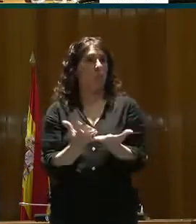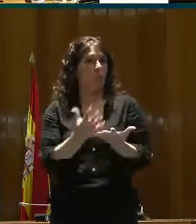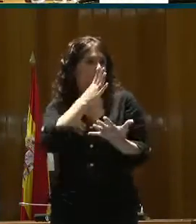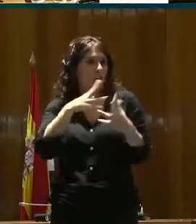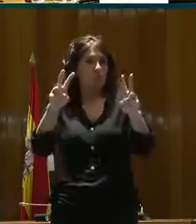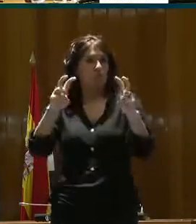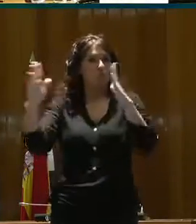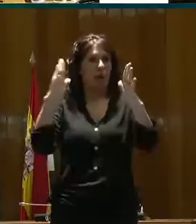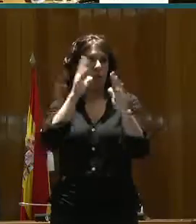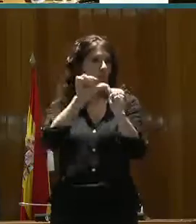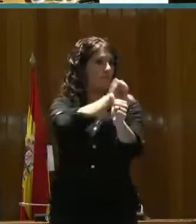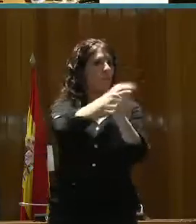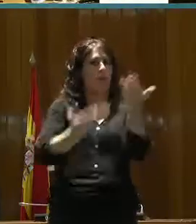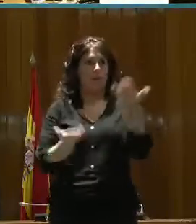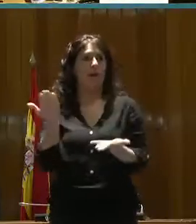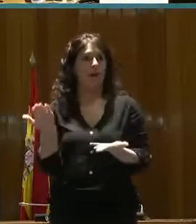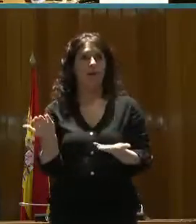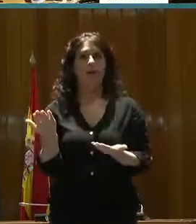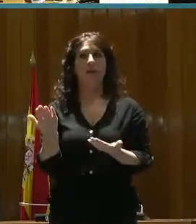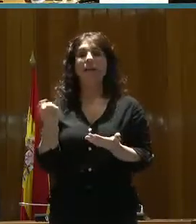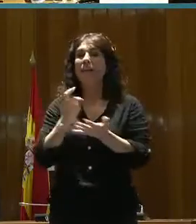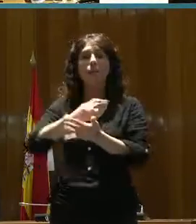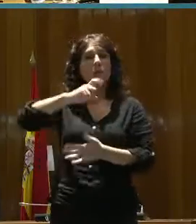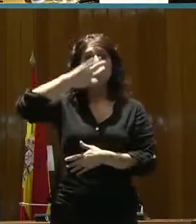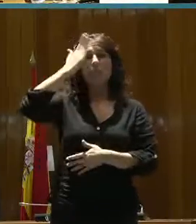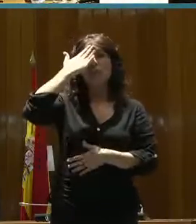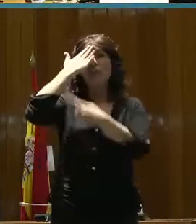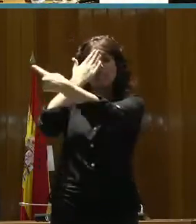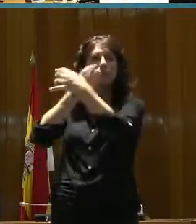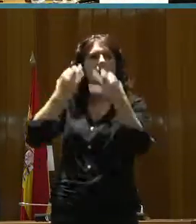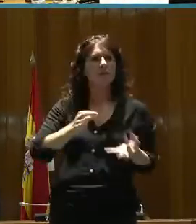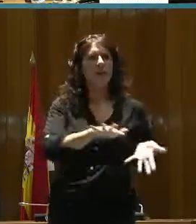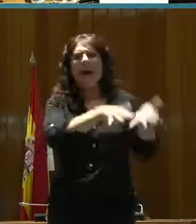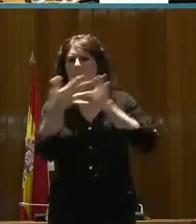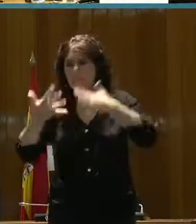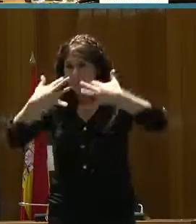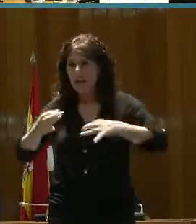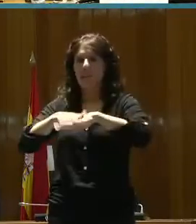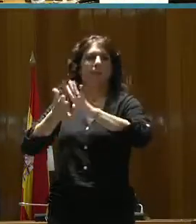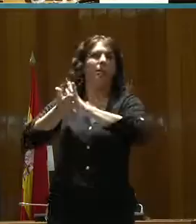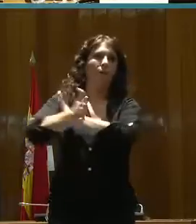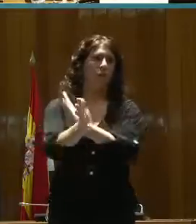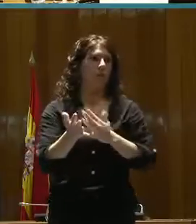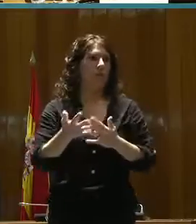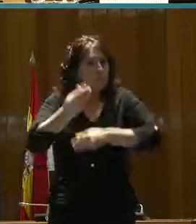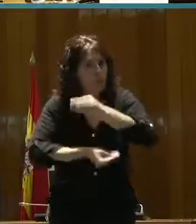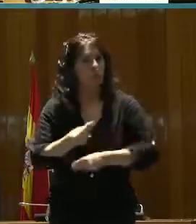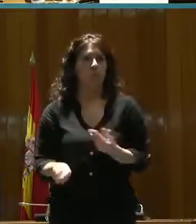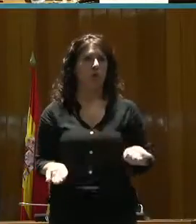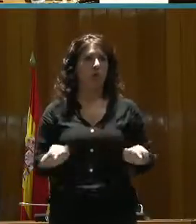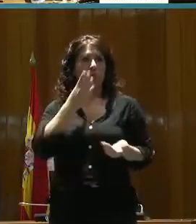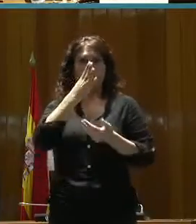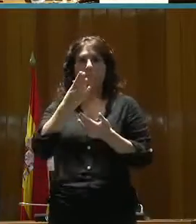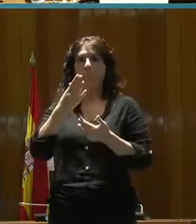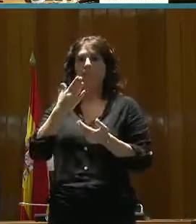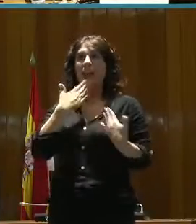Y el reto principal es que ese instrumento se aplique realmente a la descripción, es decir, que a través